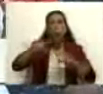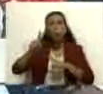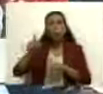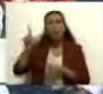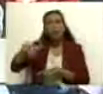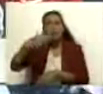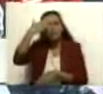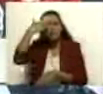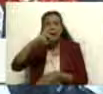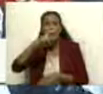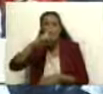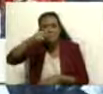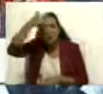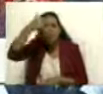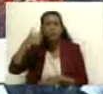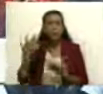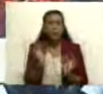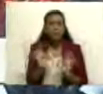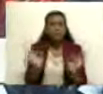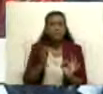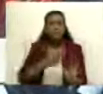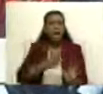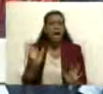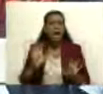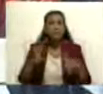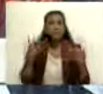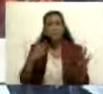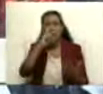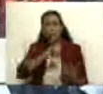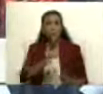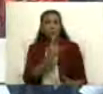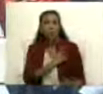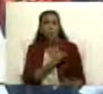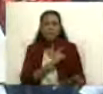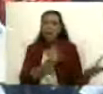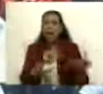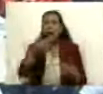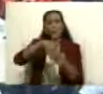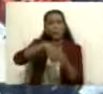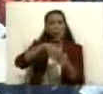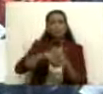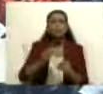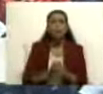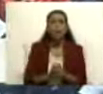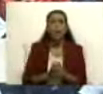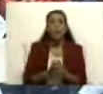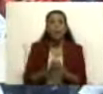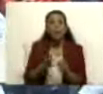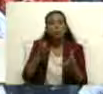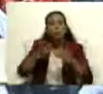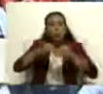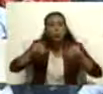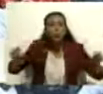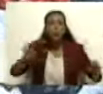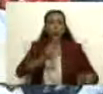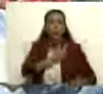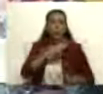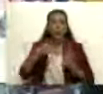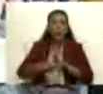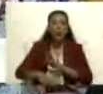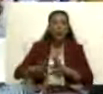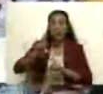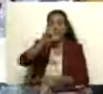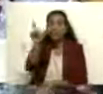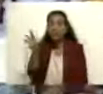jóvenes estudiando desde el bachillerato, desde las universidades, a votar este domingo, a votar por nuestra tierra, a votar por nuestro Esequibo,